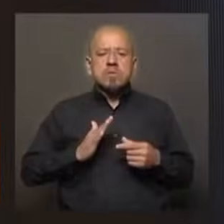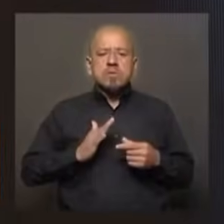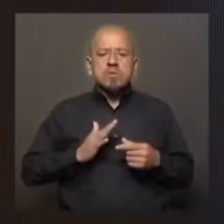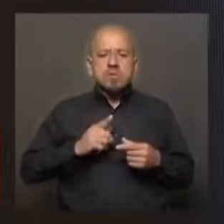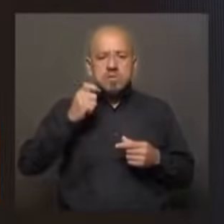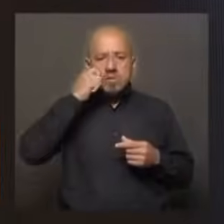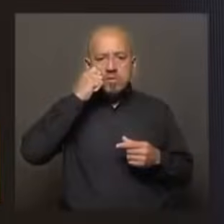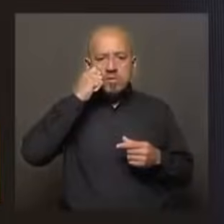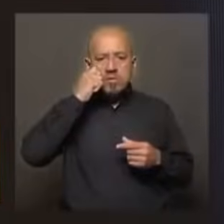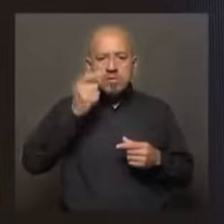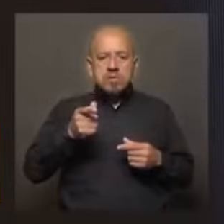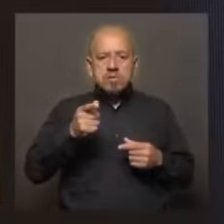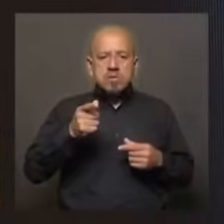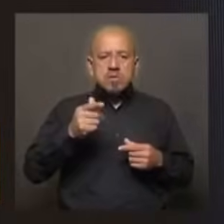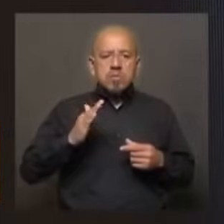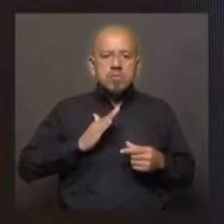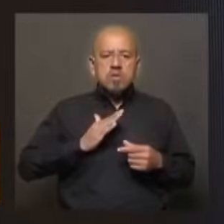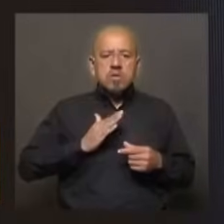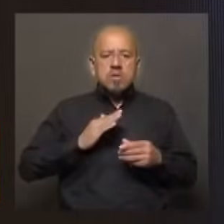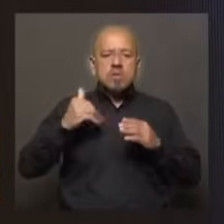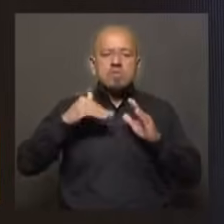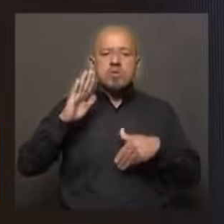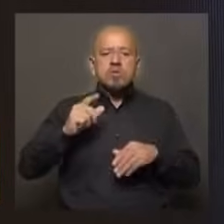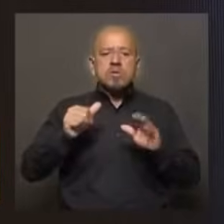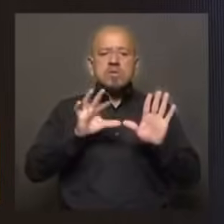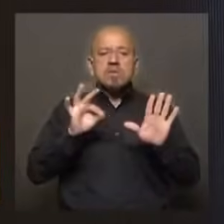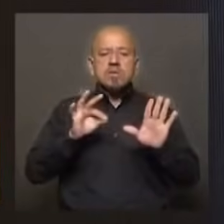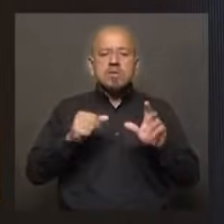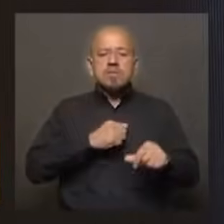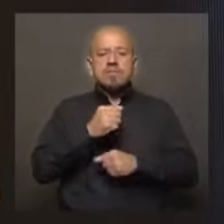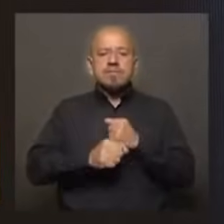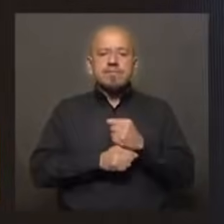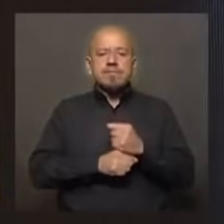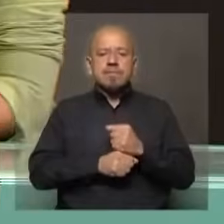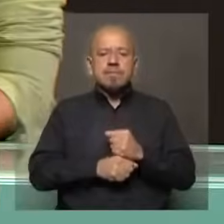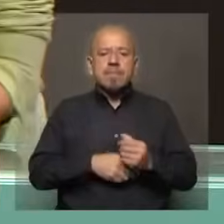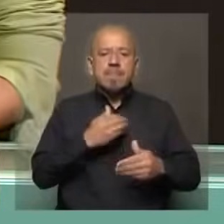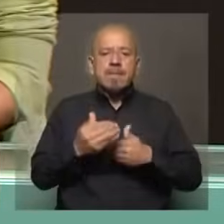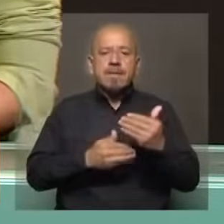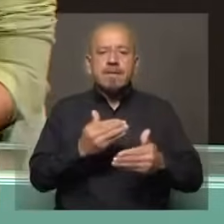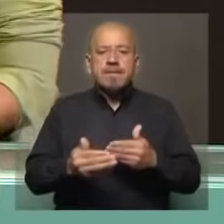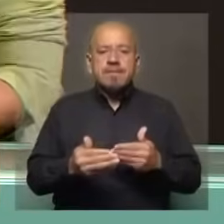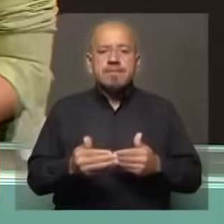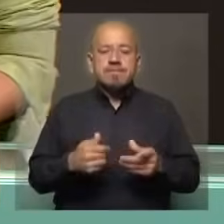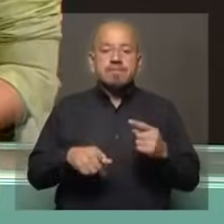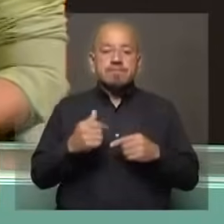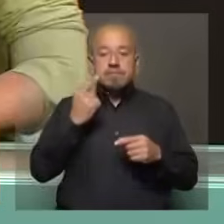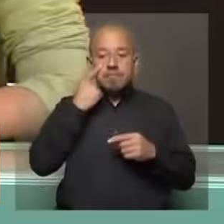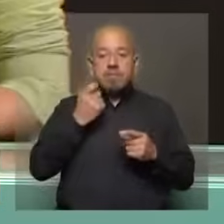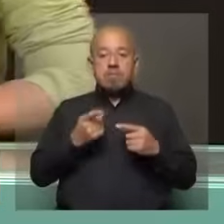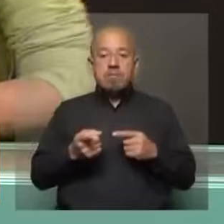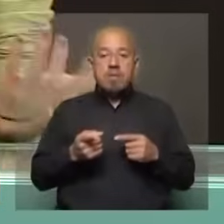edad, también mujeres mayores de 60 que hicieron un proceso de empezar a darse cuenta que hay cosas